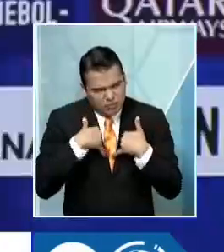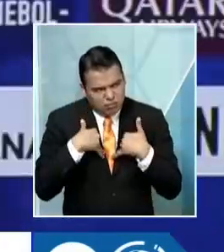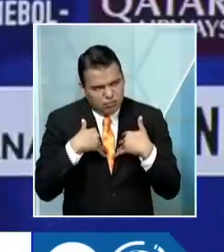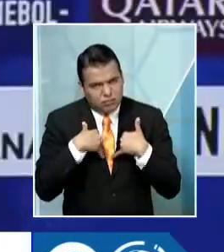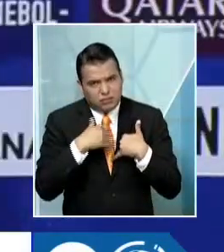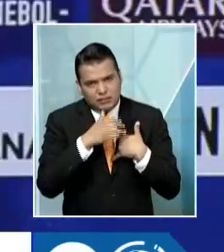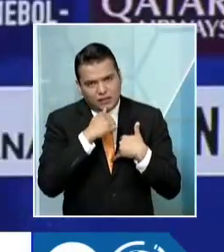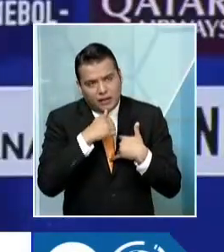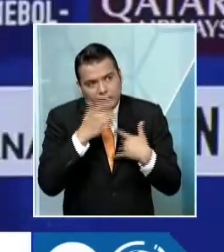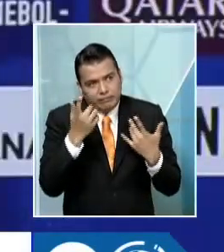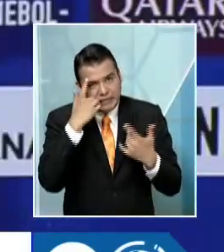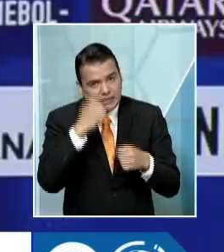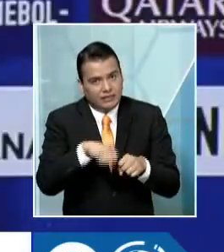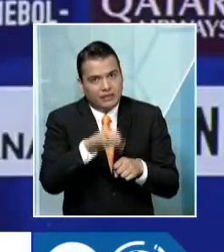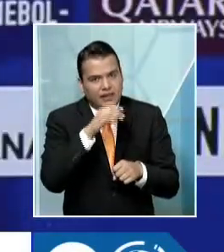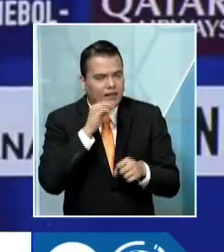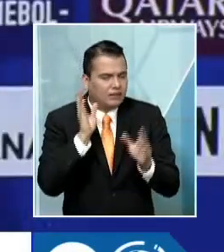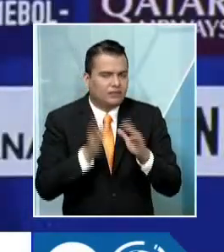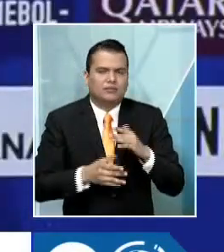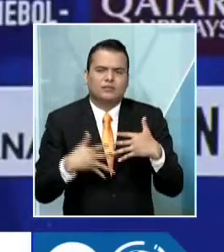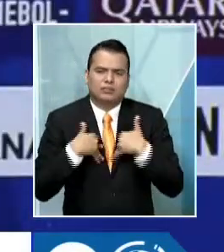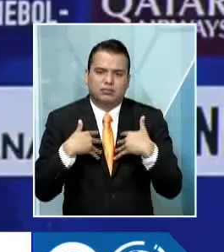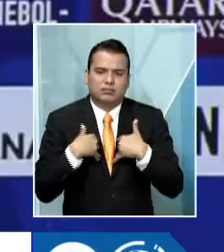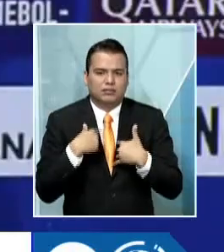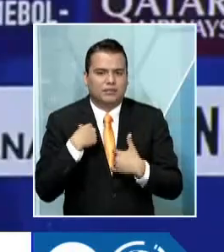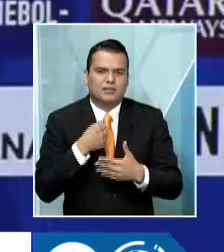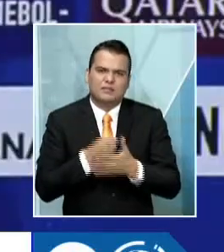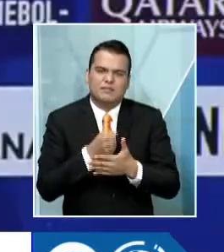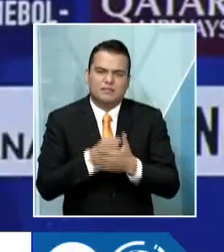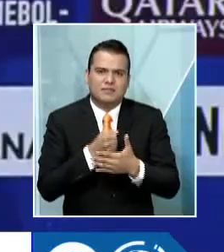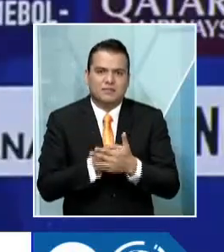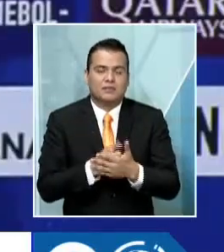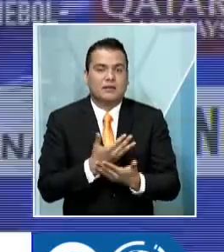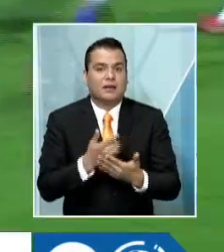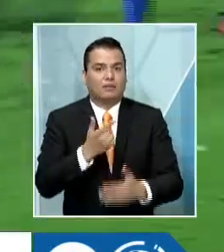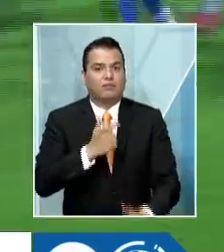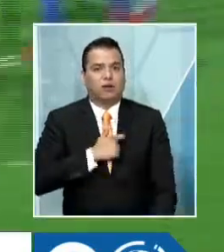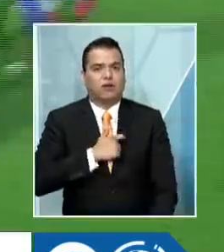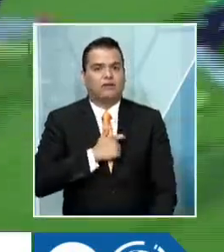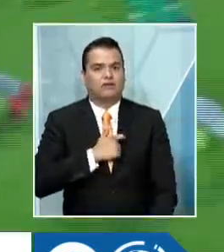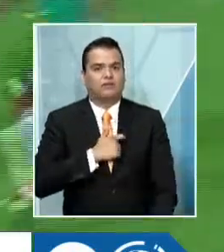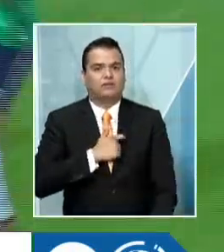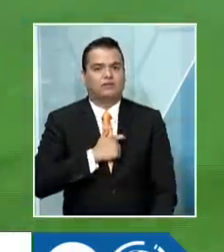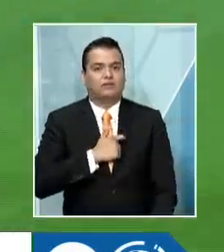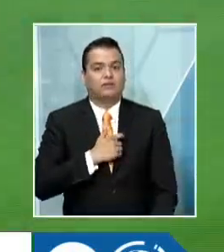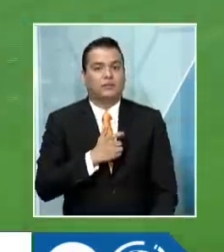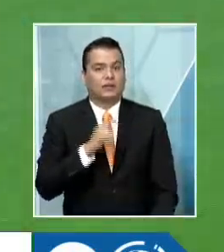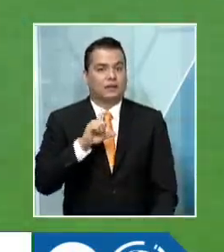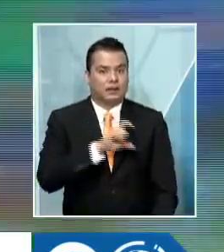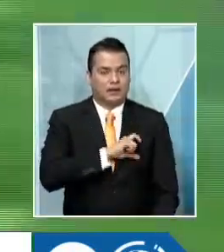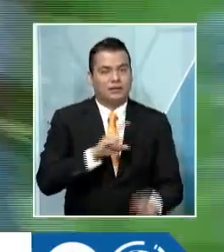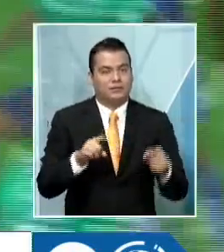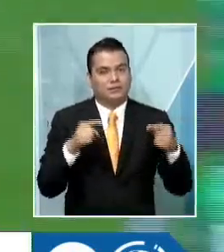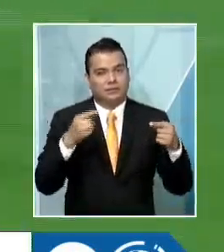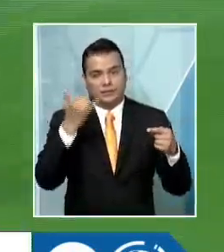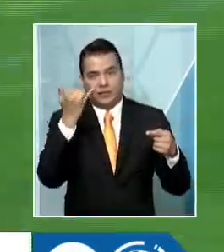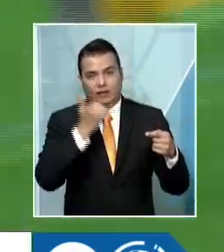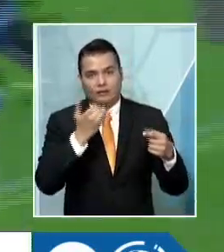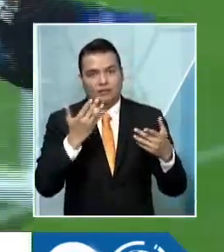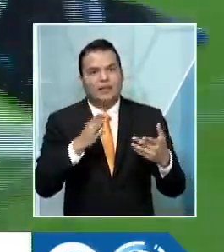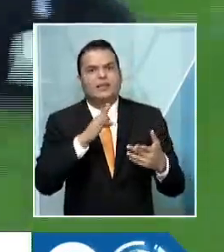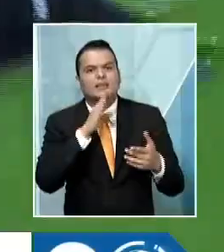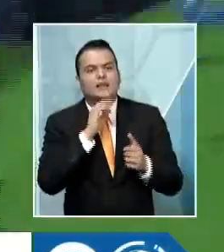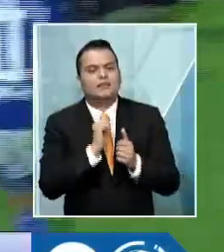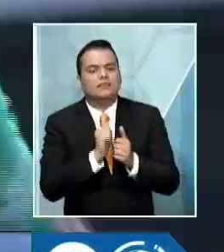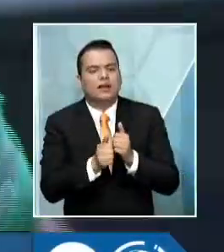gloria. Ojalá que sigamos teniendo sufrimiento y nos traiga gloria. Cali y Millonarios definirán el próximo miércoles el ganador